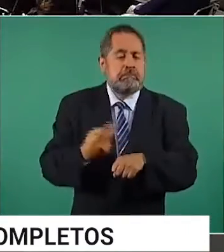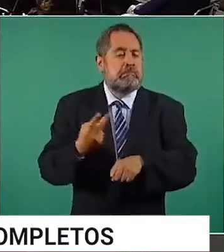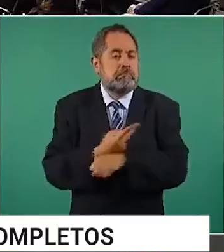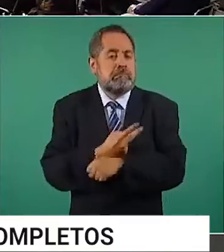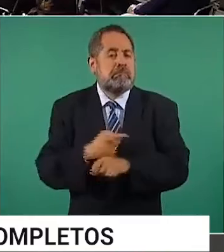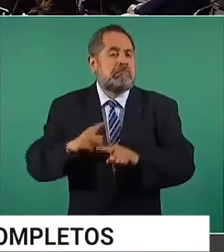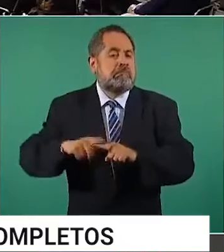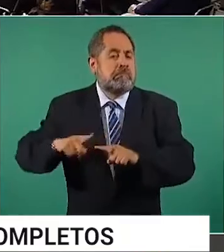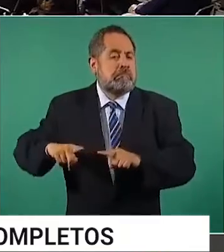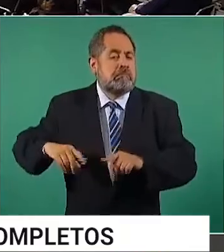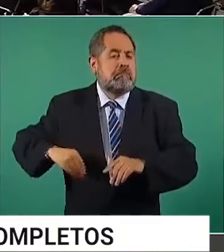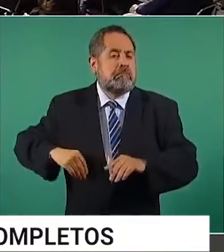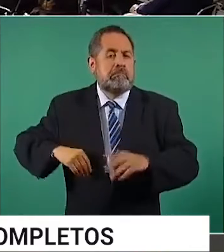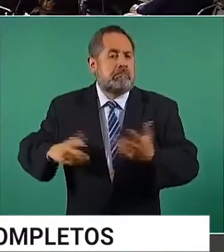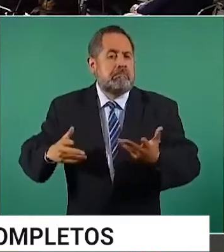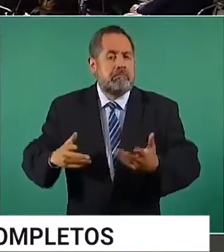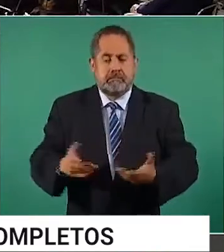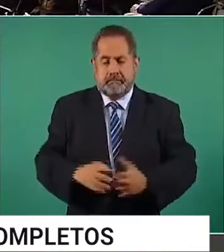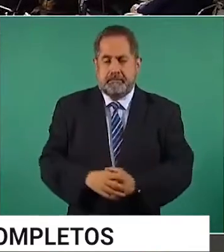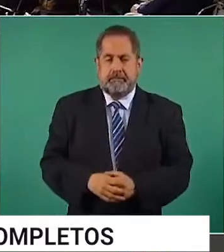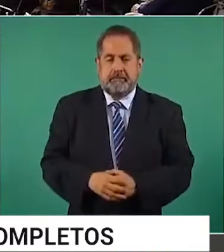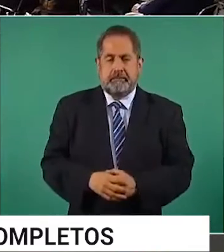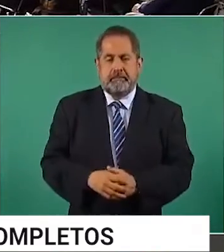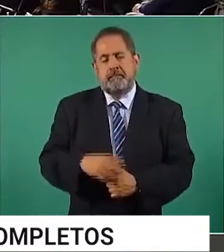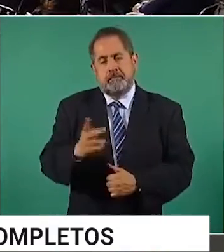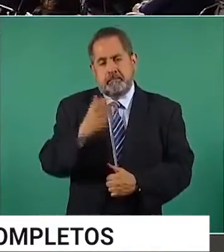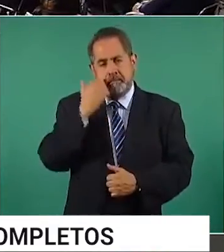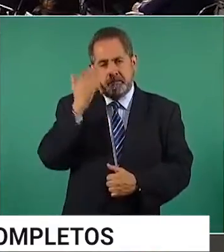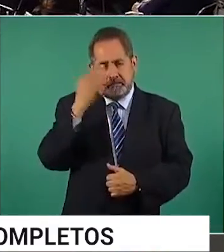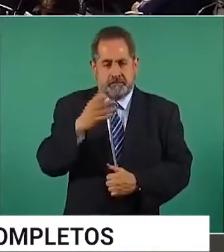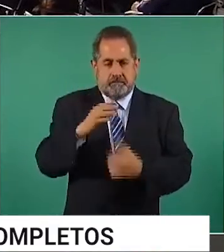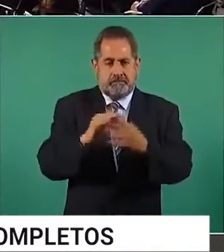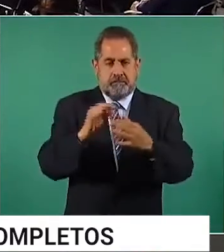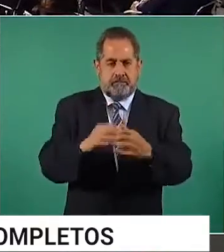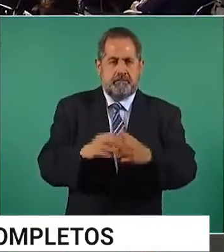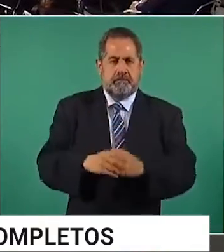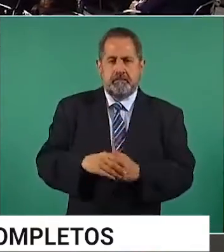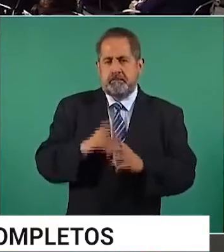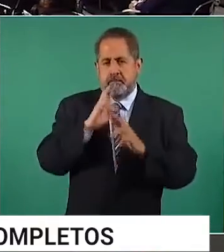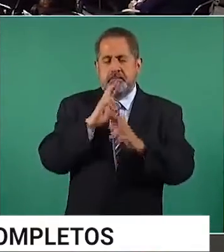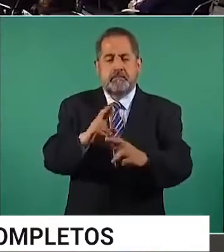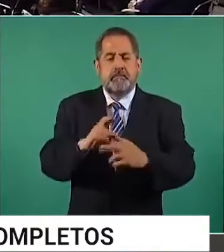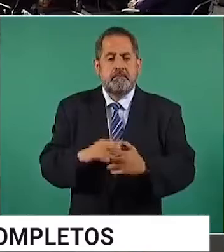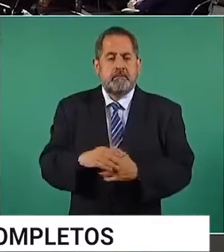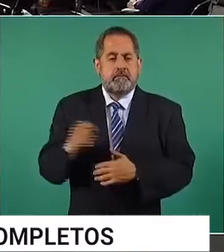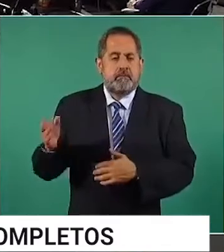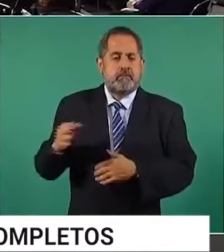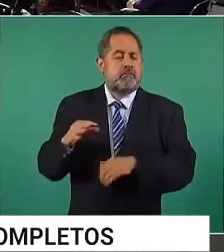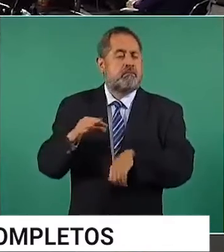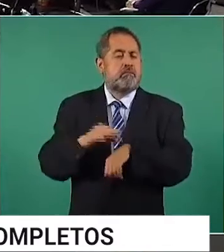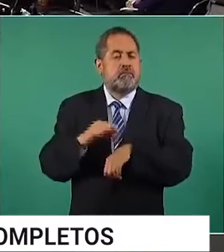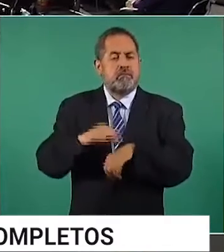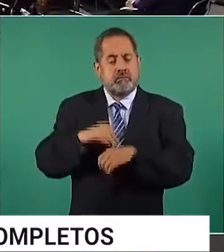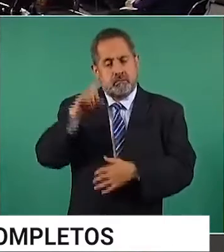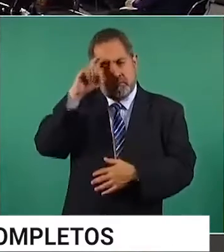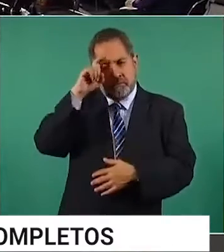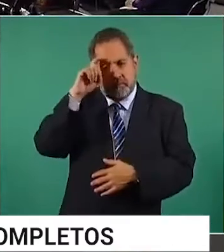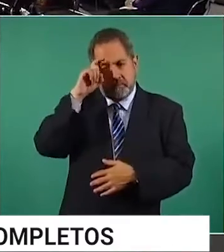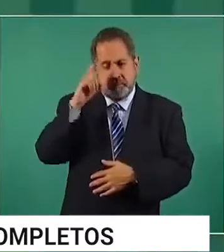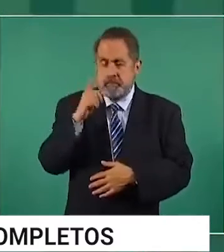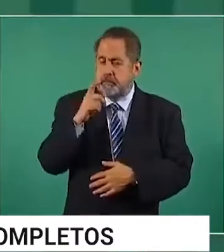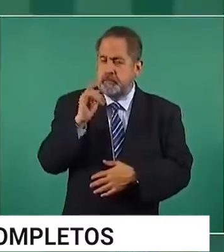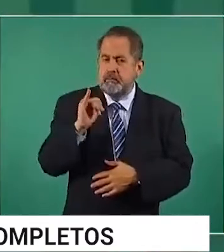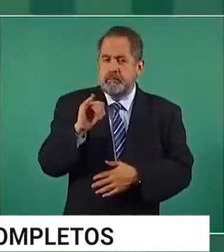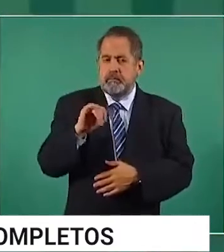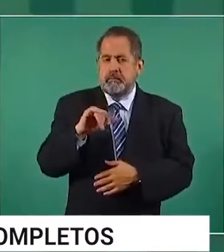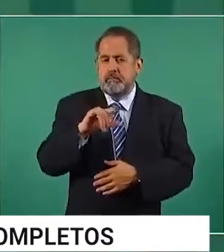han otorgado para vacunar a menores de edad contra COVID-19, el presidente López Obrador señaló que se enviará un informe a los jueces del Poder